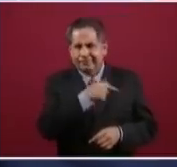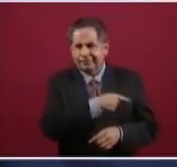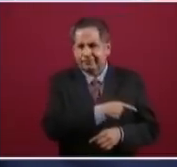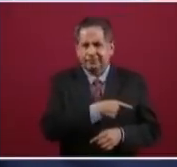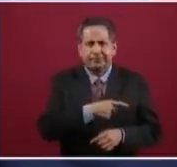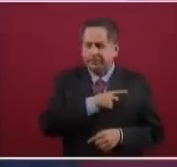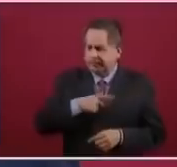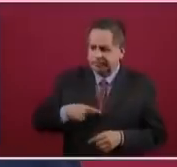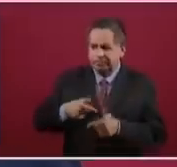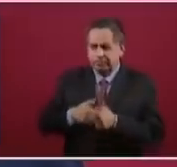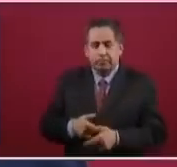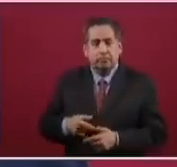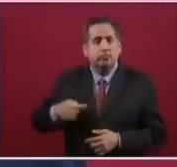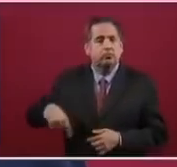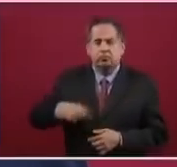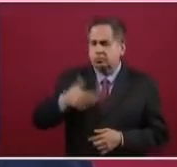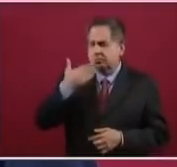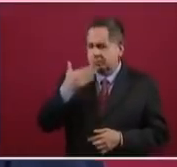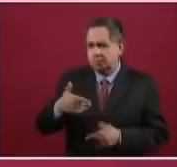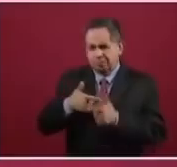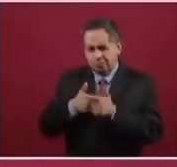vamos muy bien